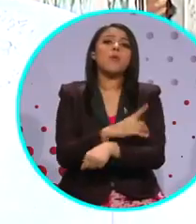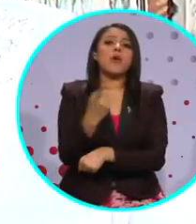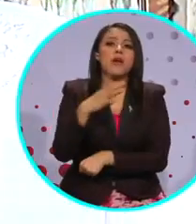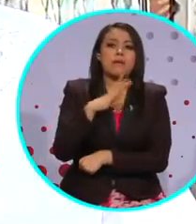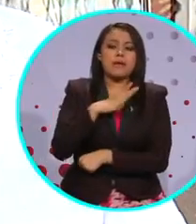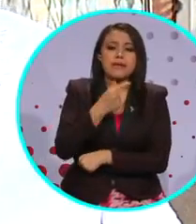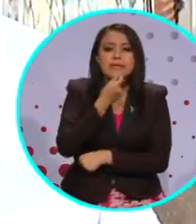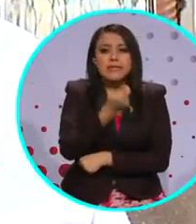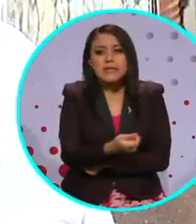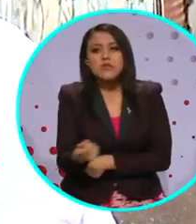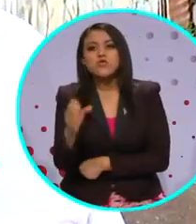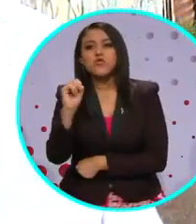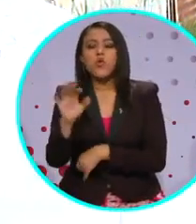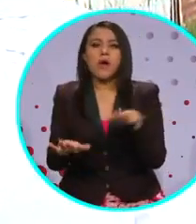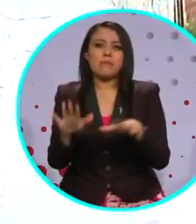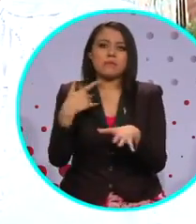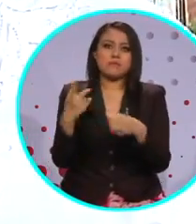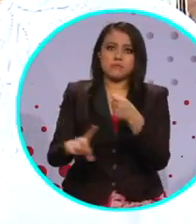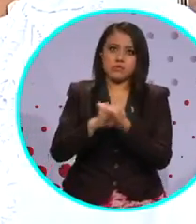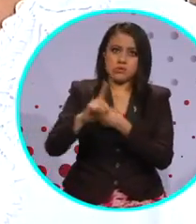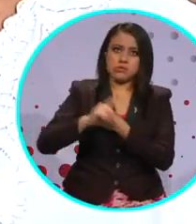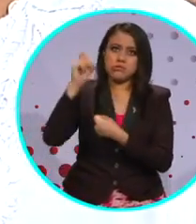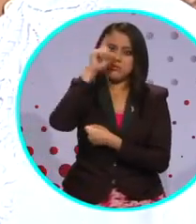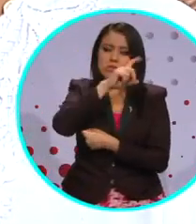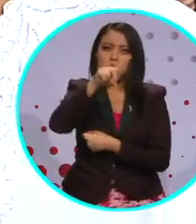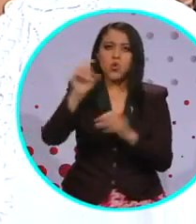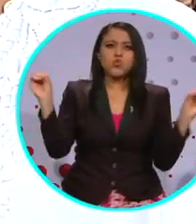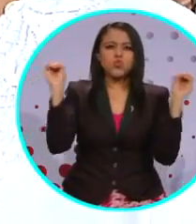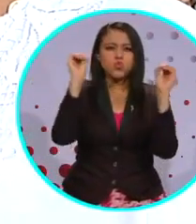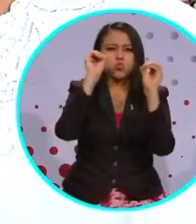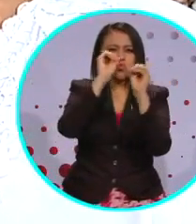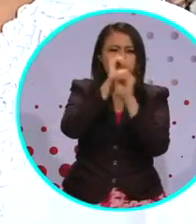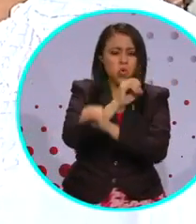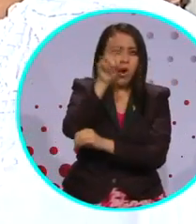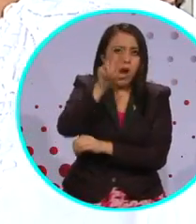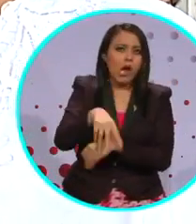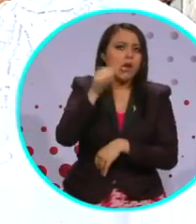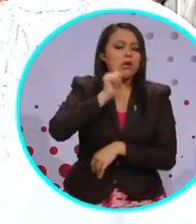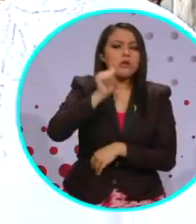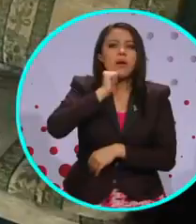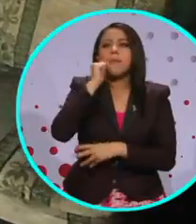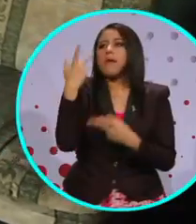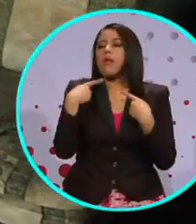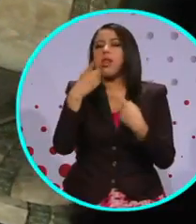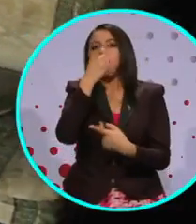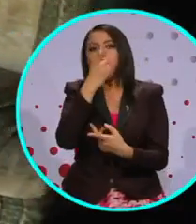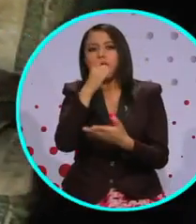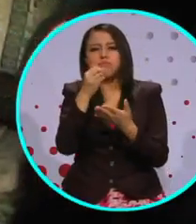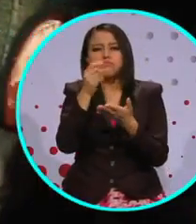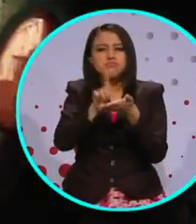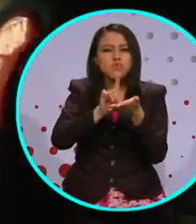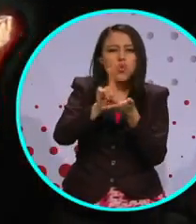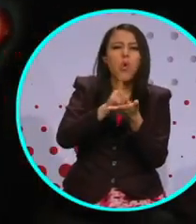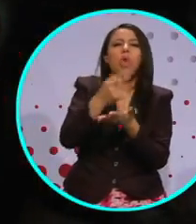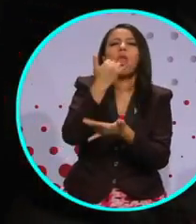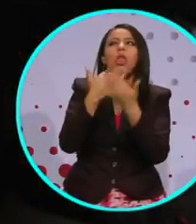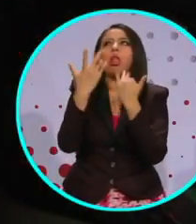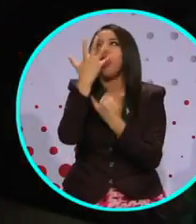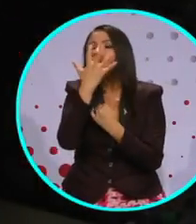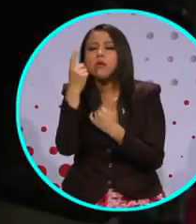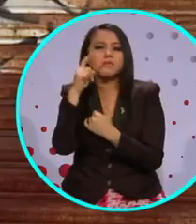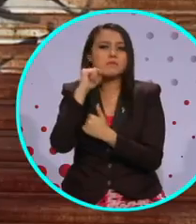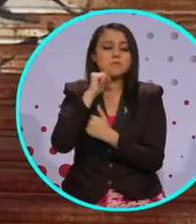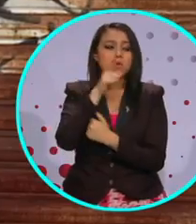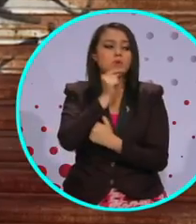niños o hasta uno mismo en la noche peligra, este pedazo es muy oscuro. Siempre se están drogando, a veces los policías se hacen disque no los hallan,